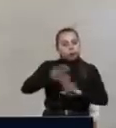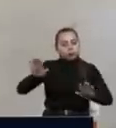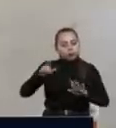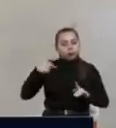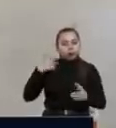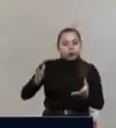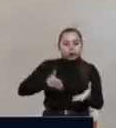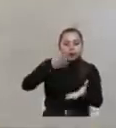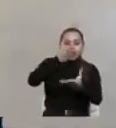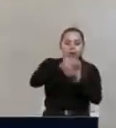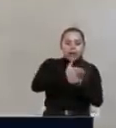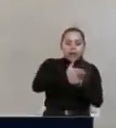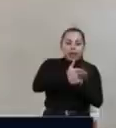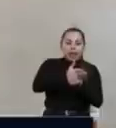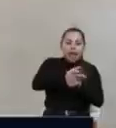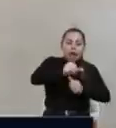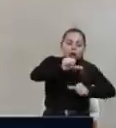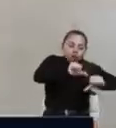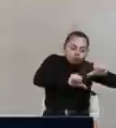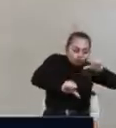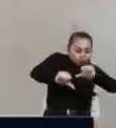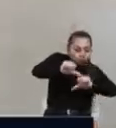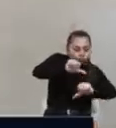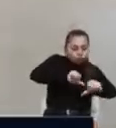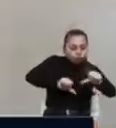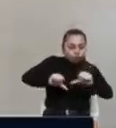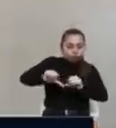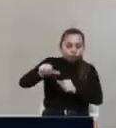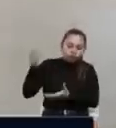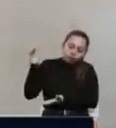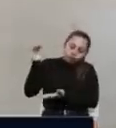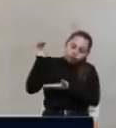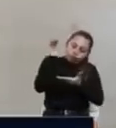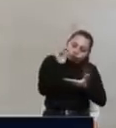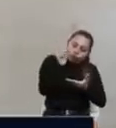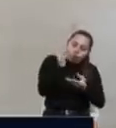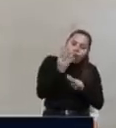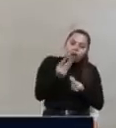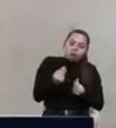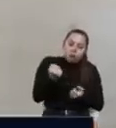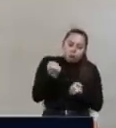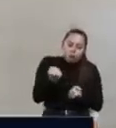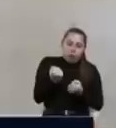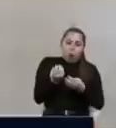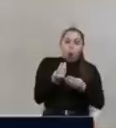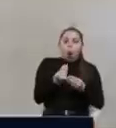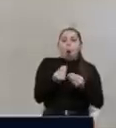los laboratorios insumos sólidos y líquidos.